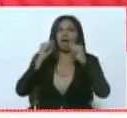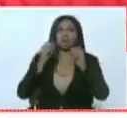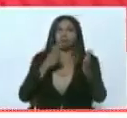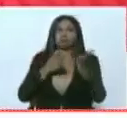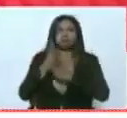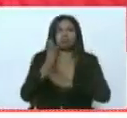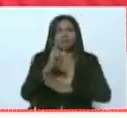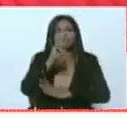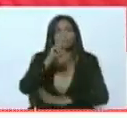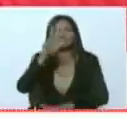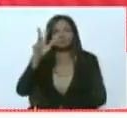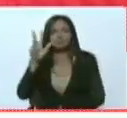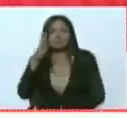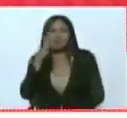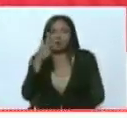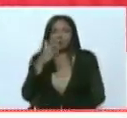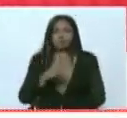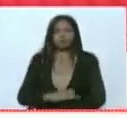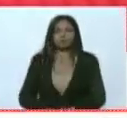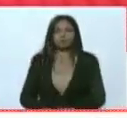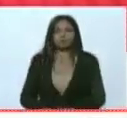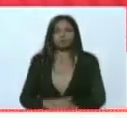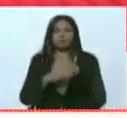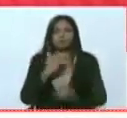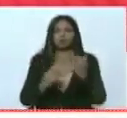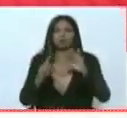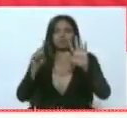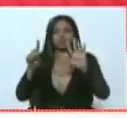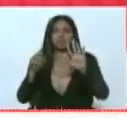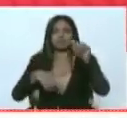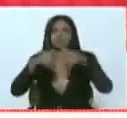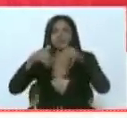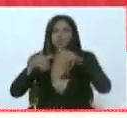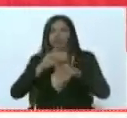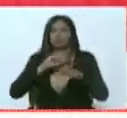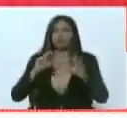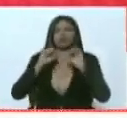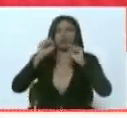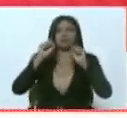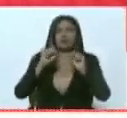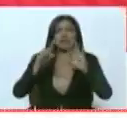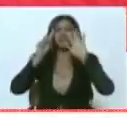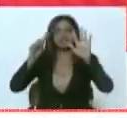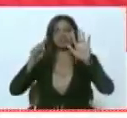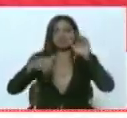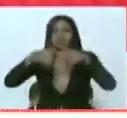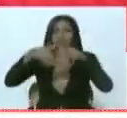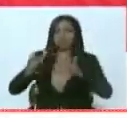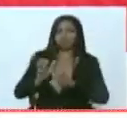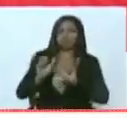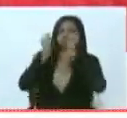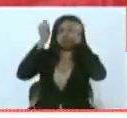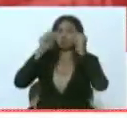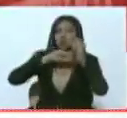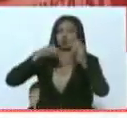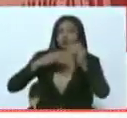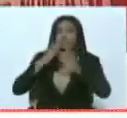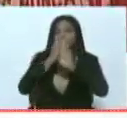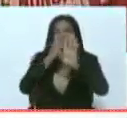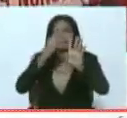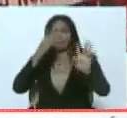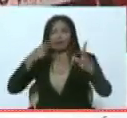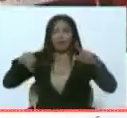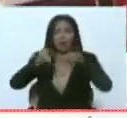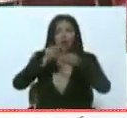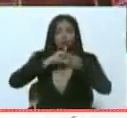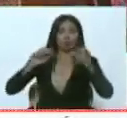medio 23. Y en las últimas 6 elecciones, le hemos ganado las 6 elecciones en fila.